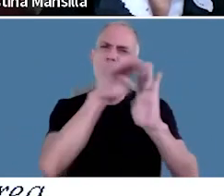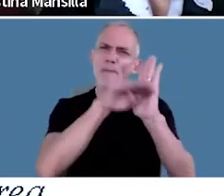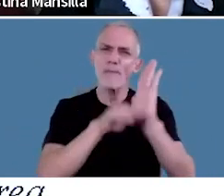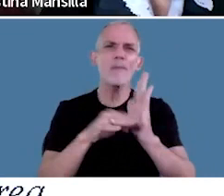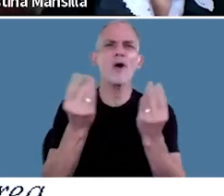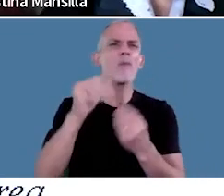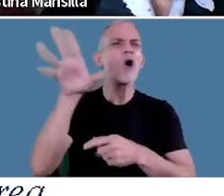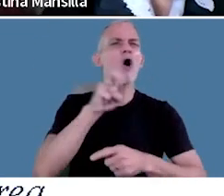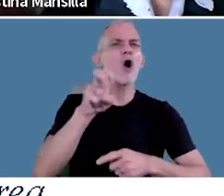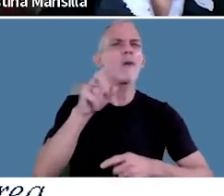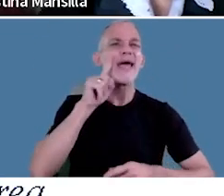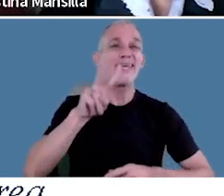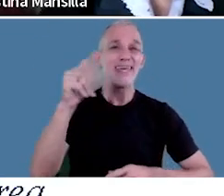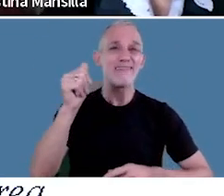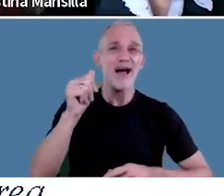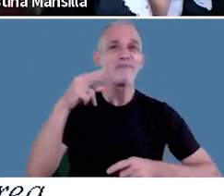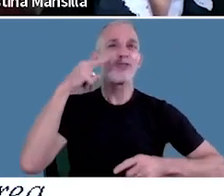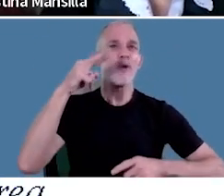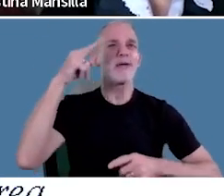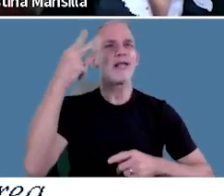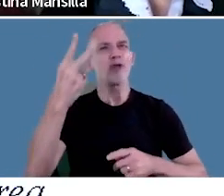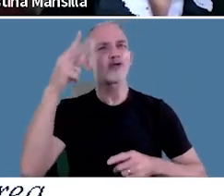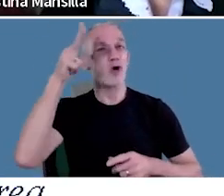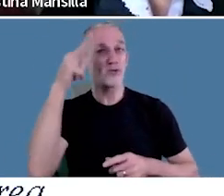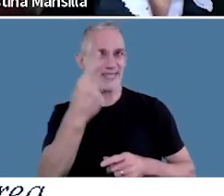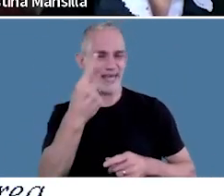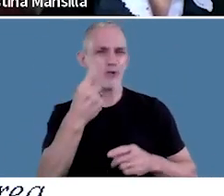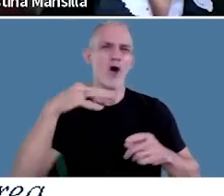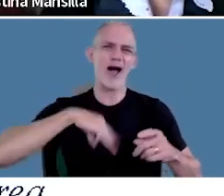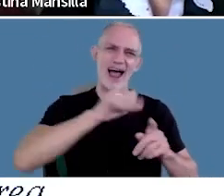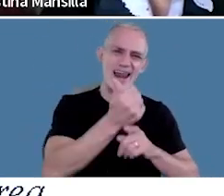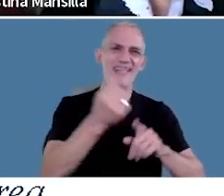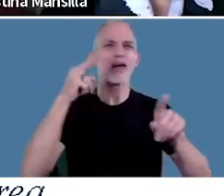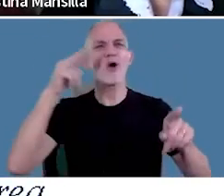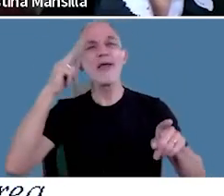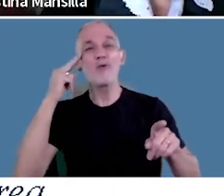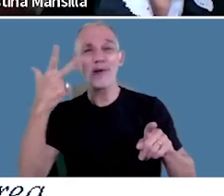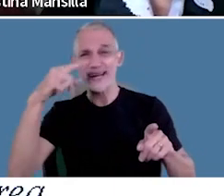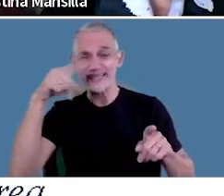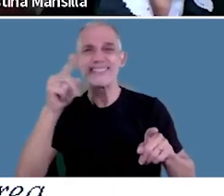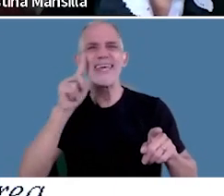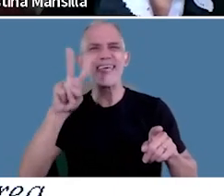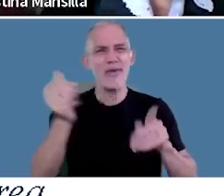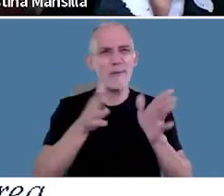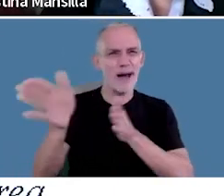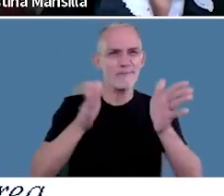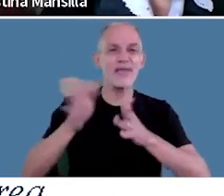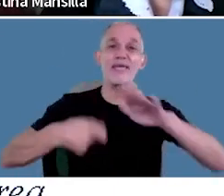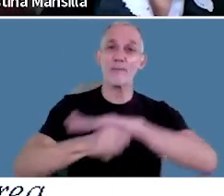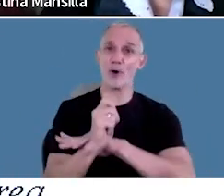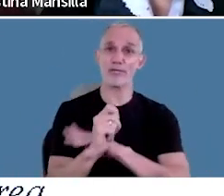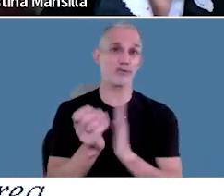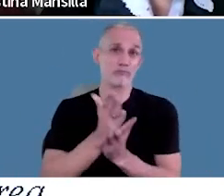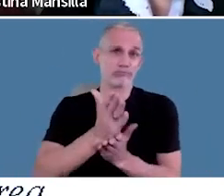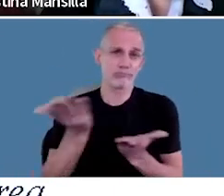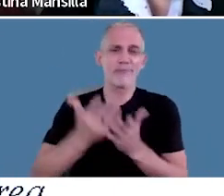IVA, 2281 en ganancias, 2937 de IVA, aplicable a importación definitiva de